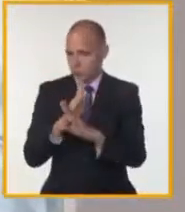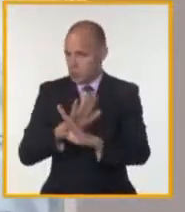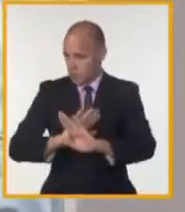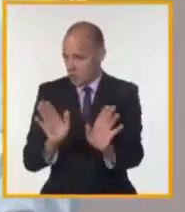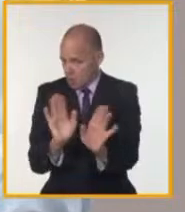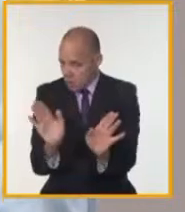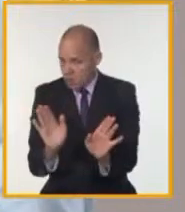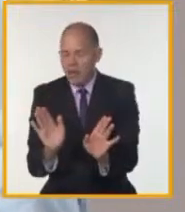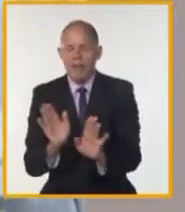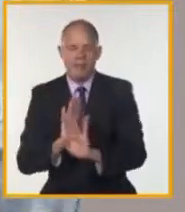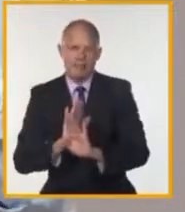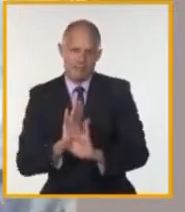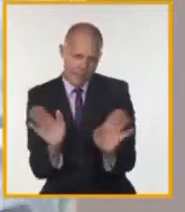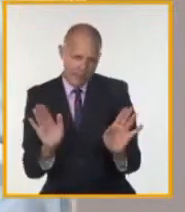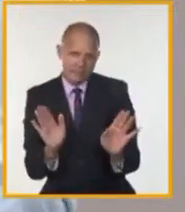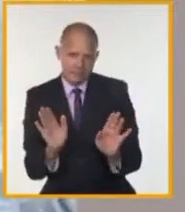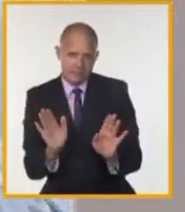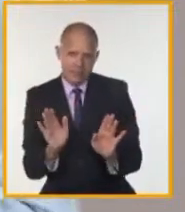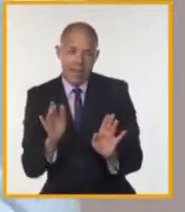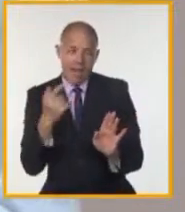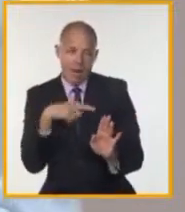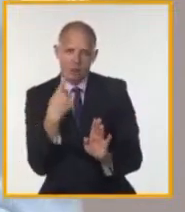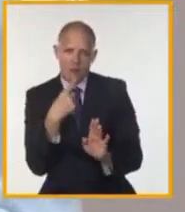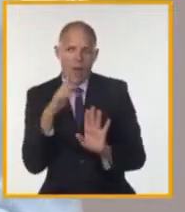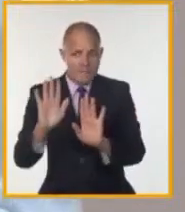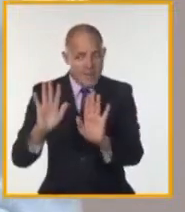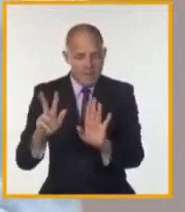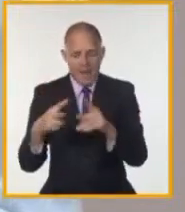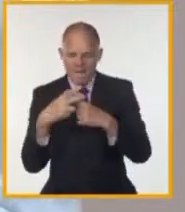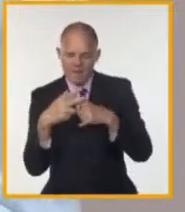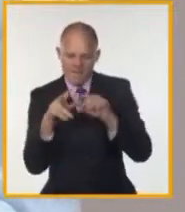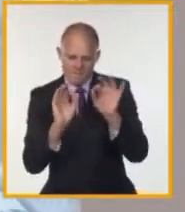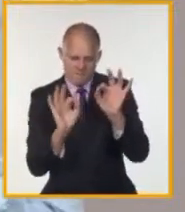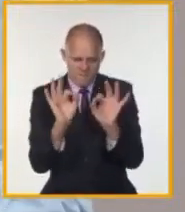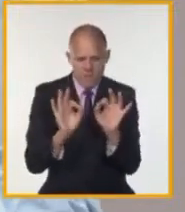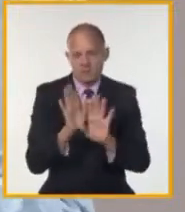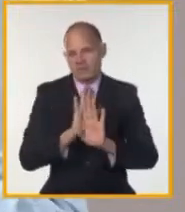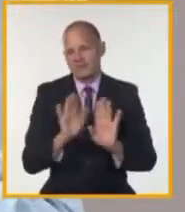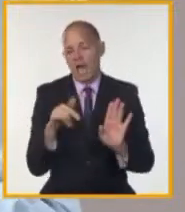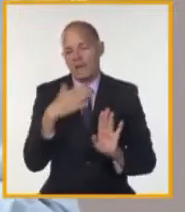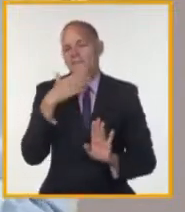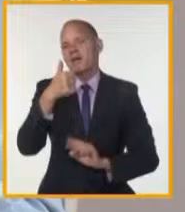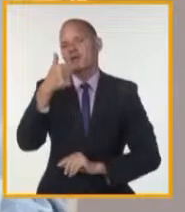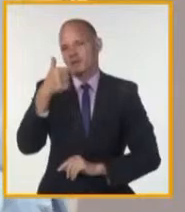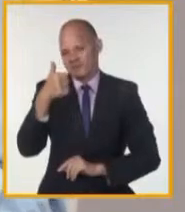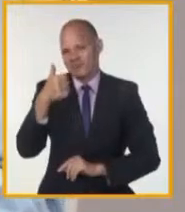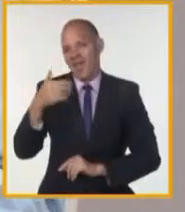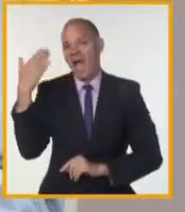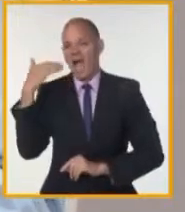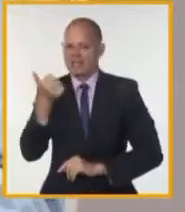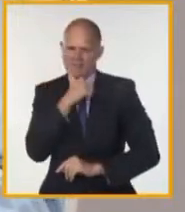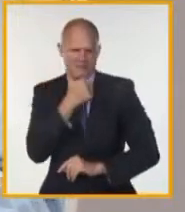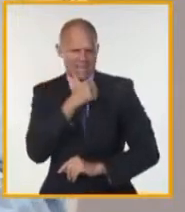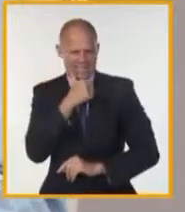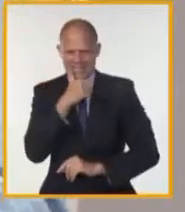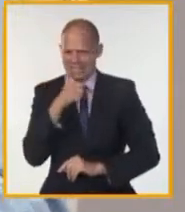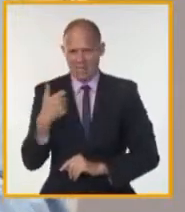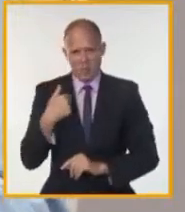única del ciudadano, por supuesto, esto da mayor seguridad en la propia operación. Hoy se trabaja